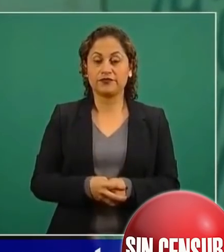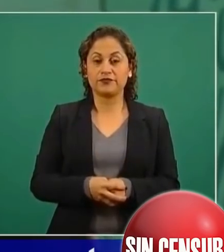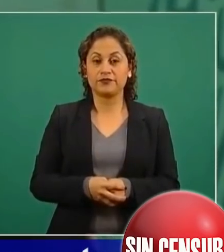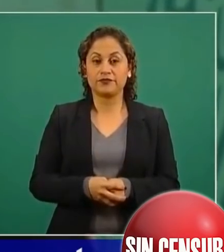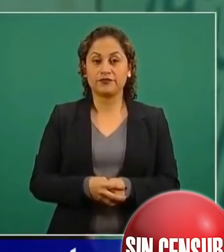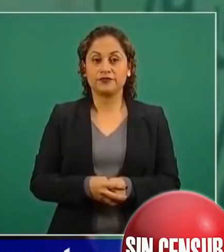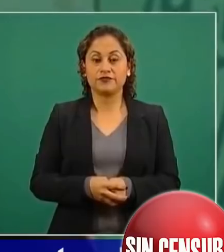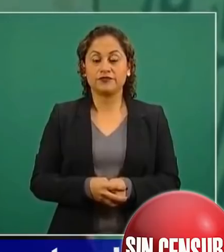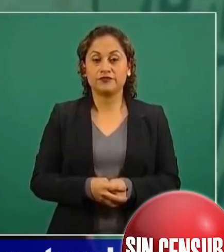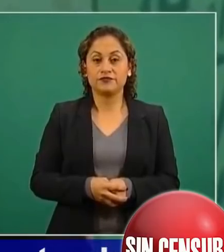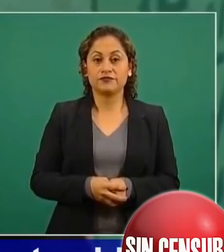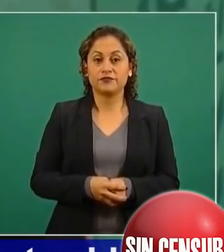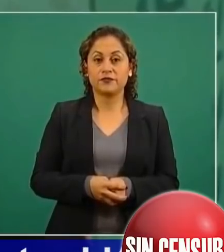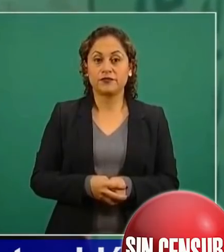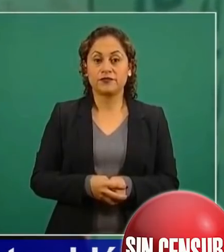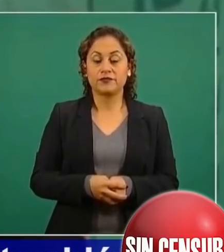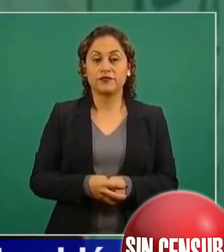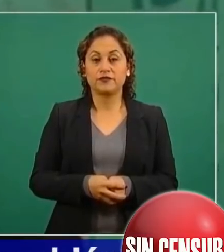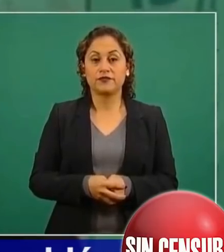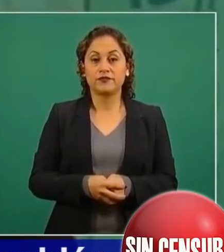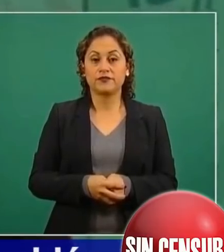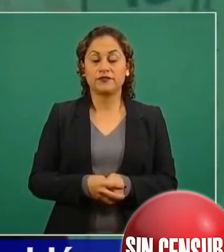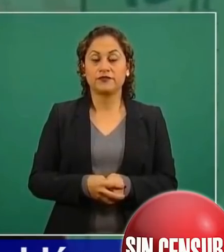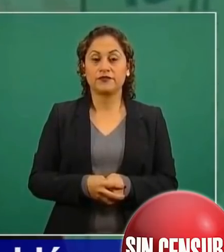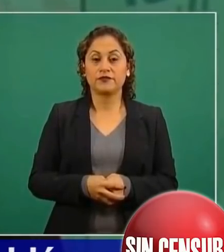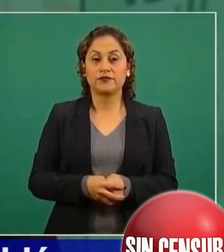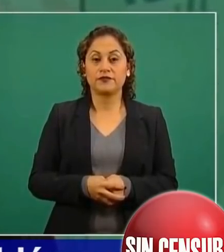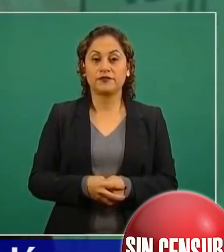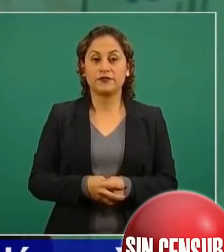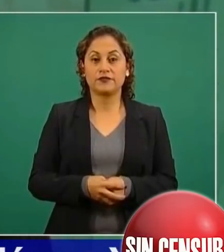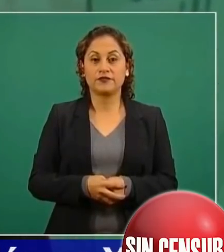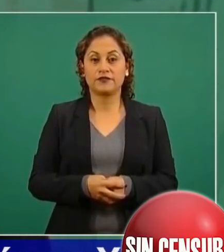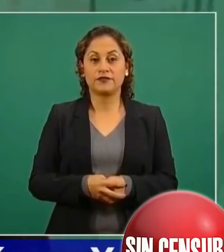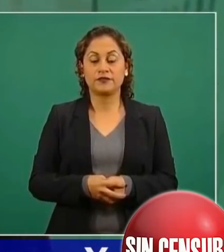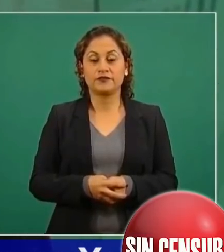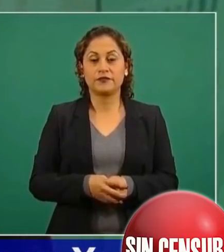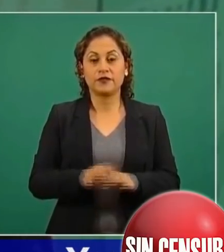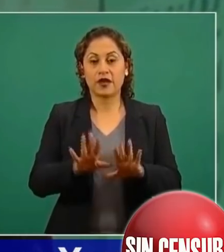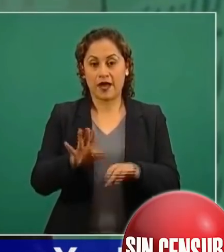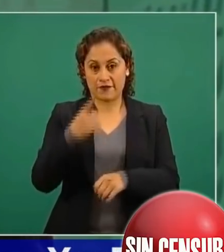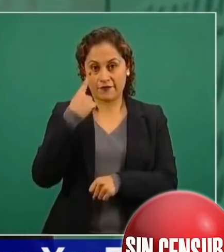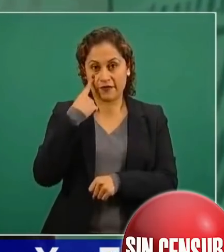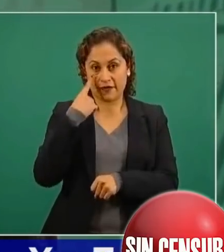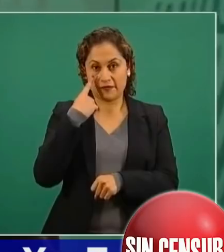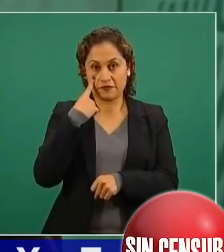crecido mucho, se han extendido las redes sociales,